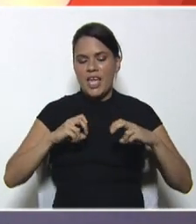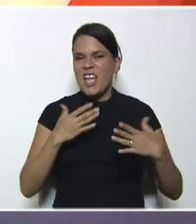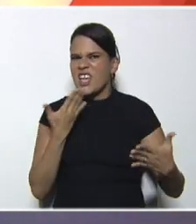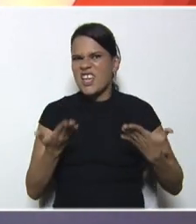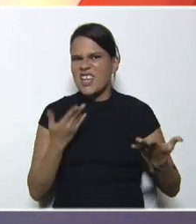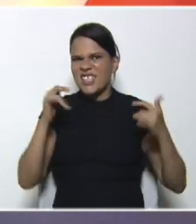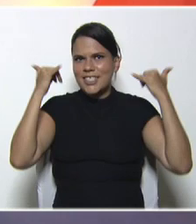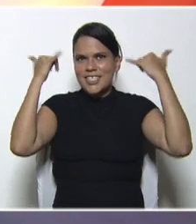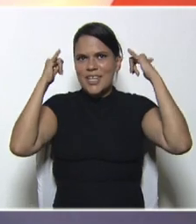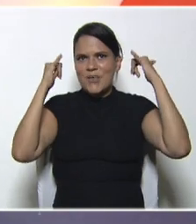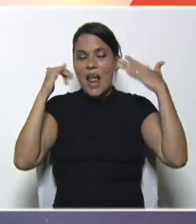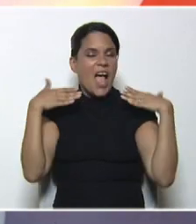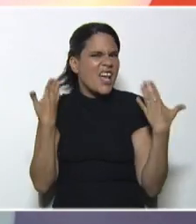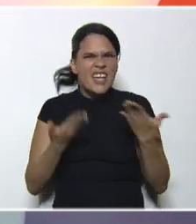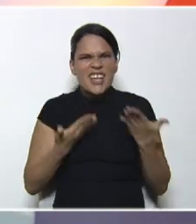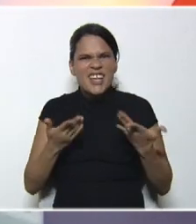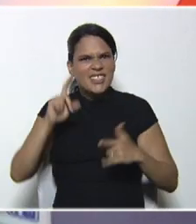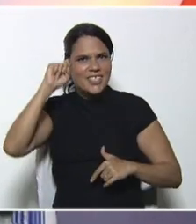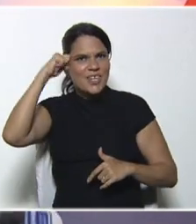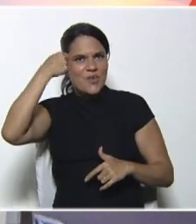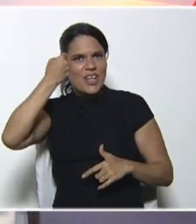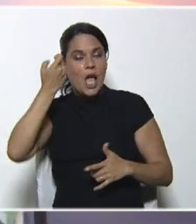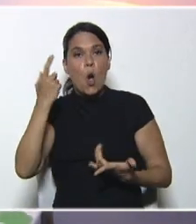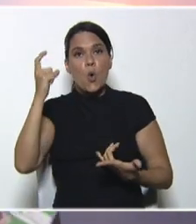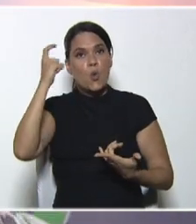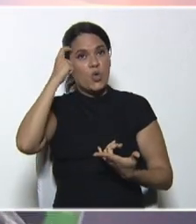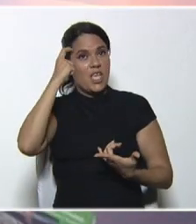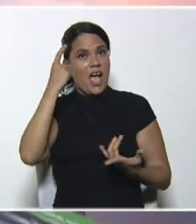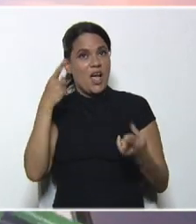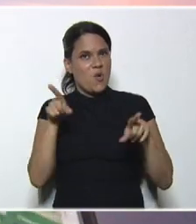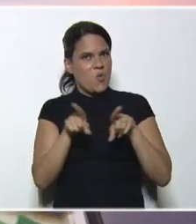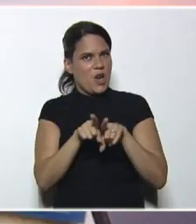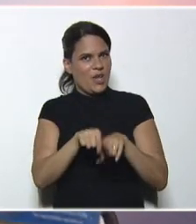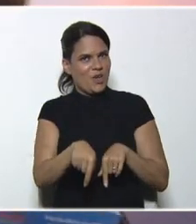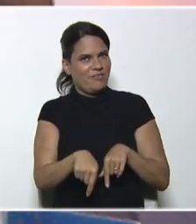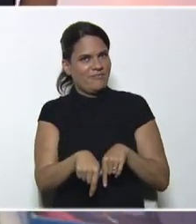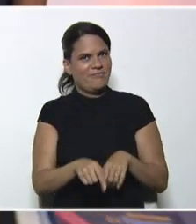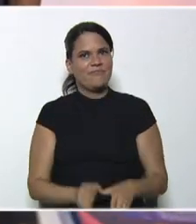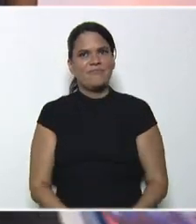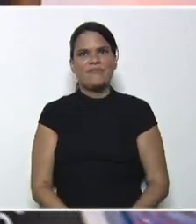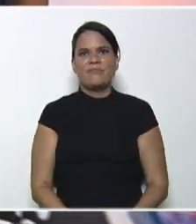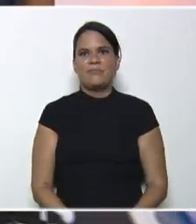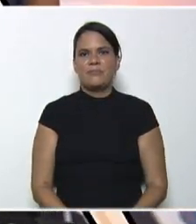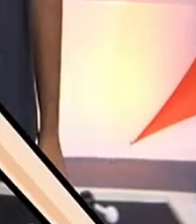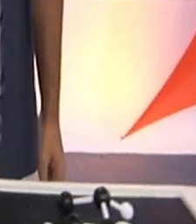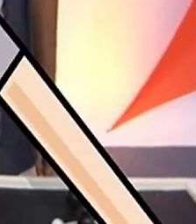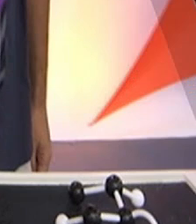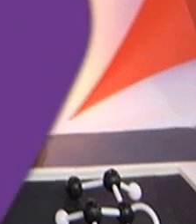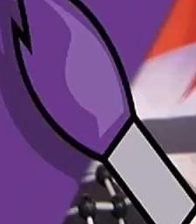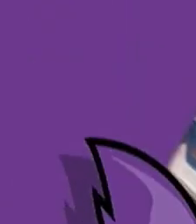qué se celebra, qué se conmemora o qué se recuerda un día como hoy.